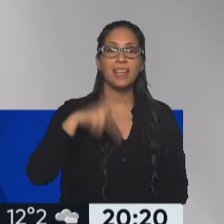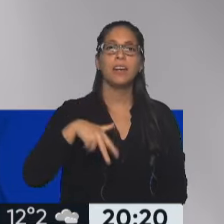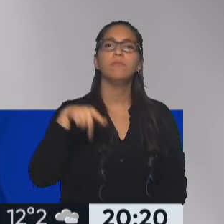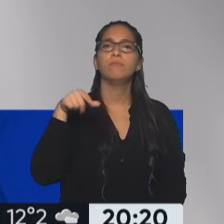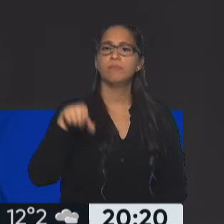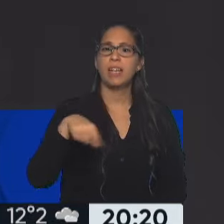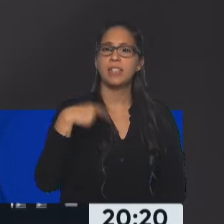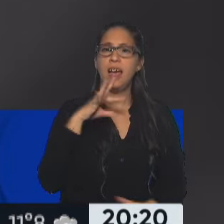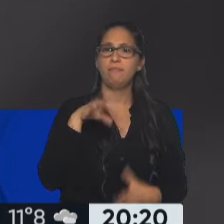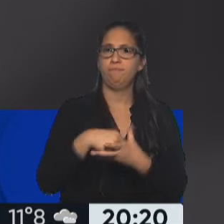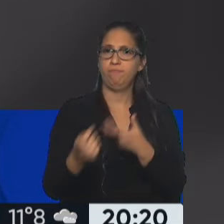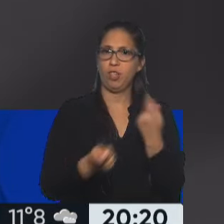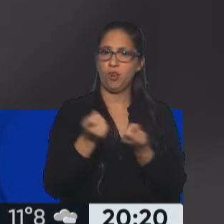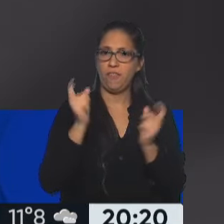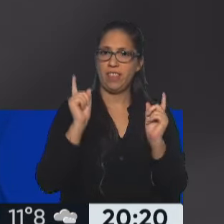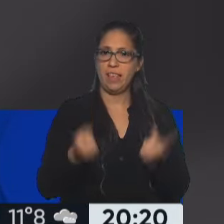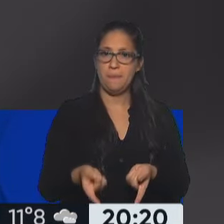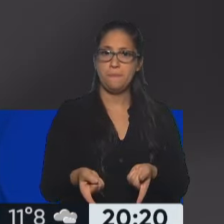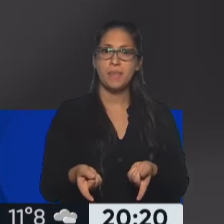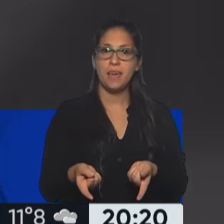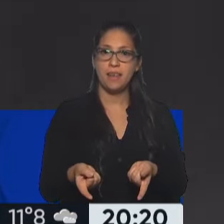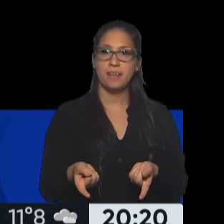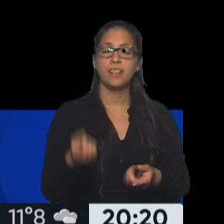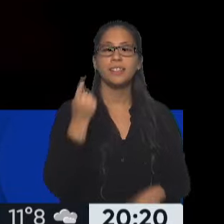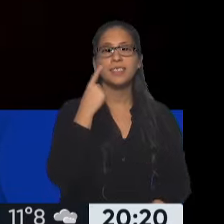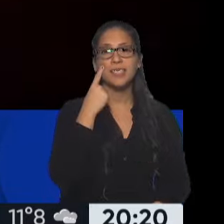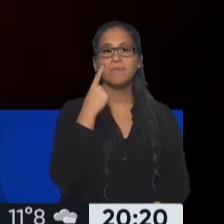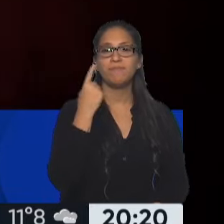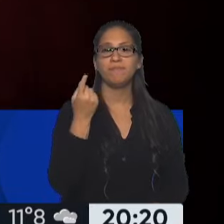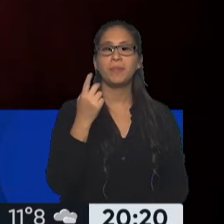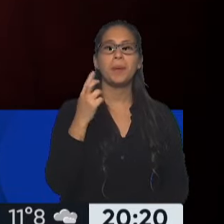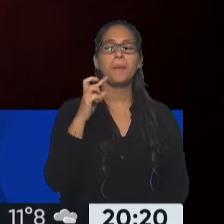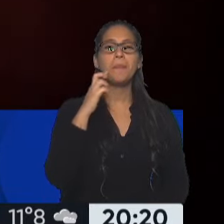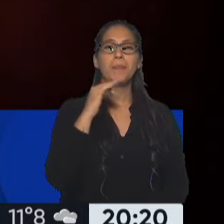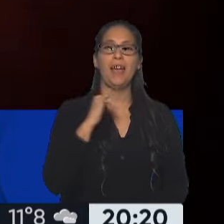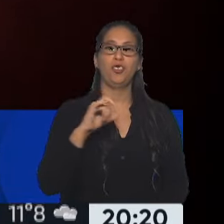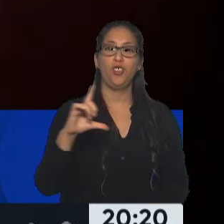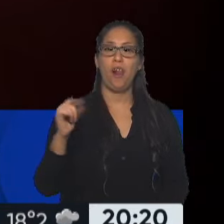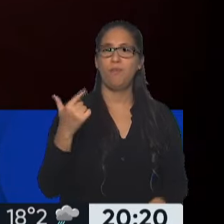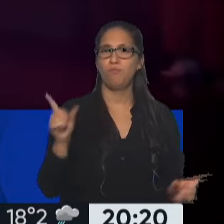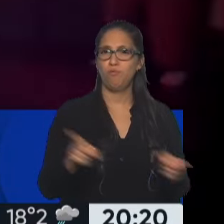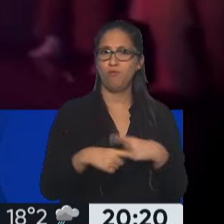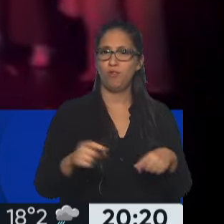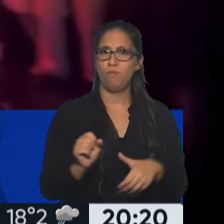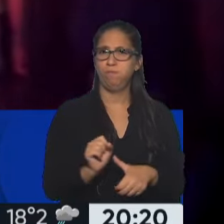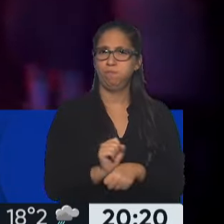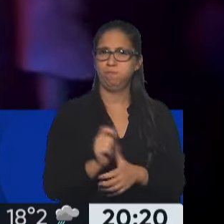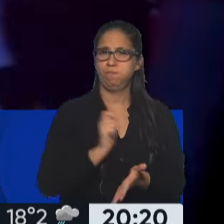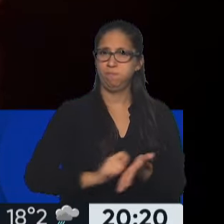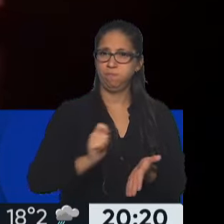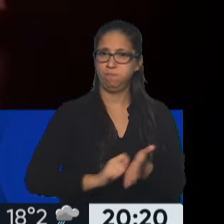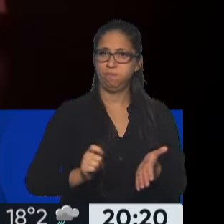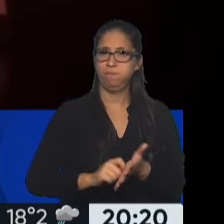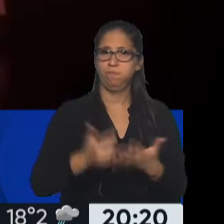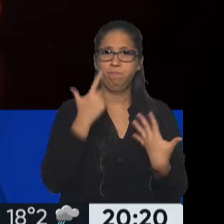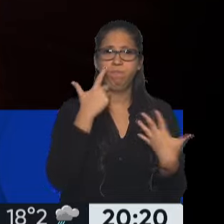en la coreografía de todos estos artistas. Y bueno, recordemos que Astor Piazzolla es un gran músico, compositor, reconocido en